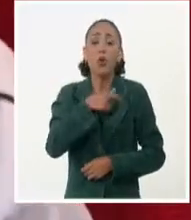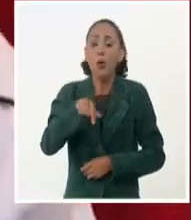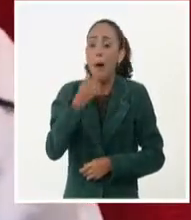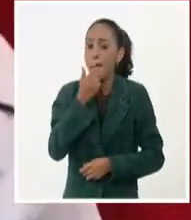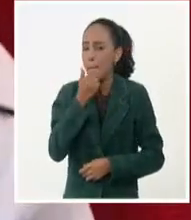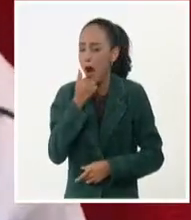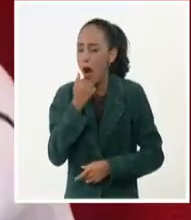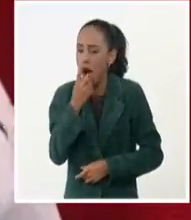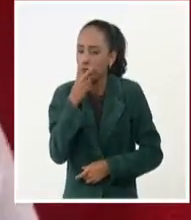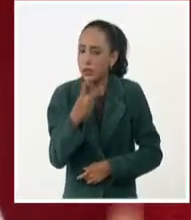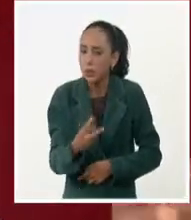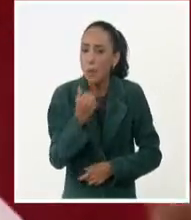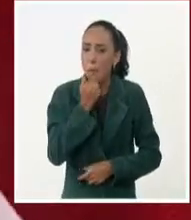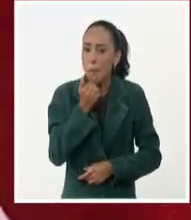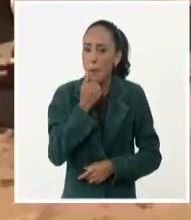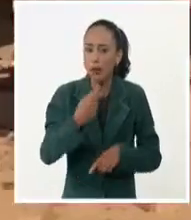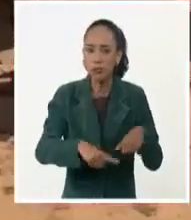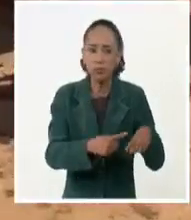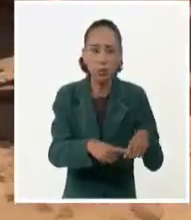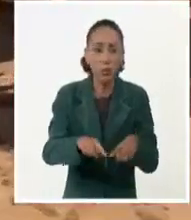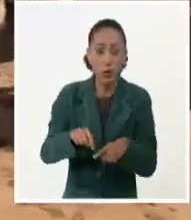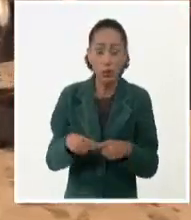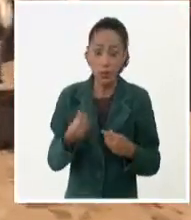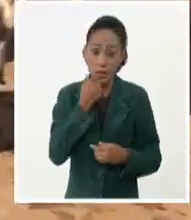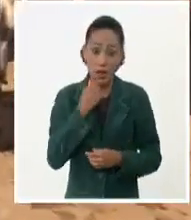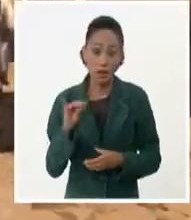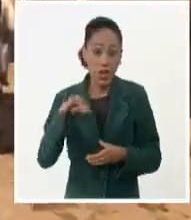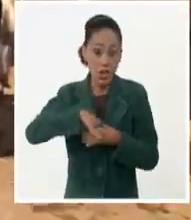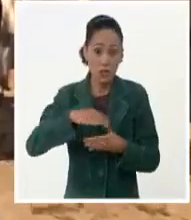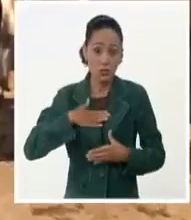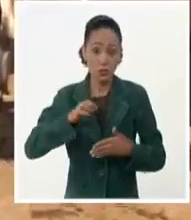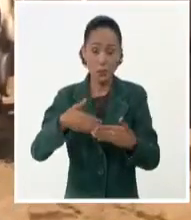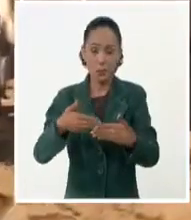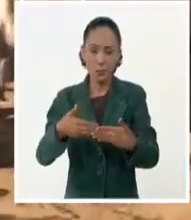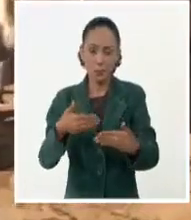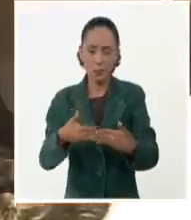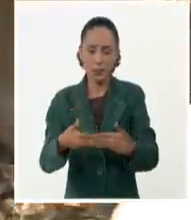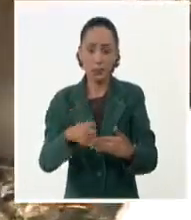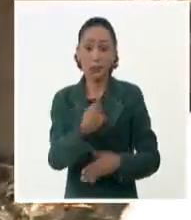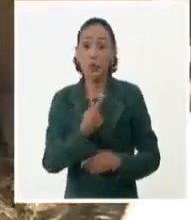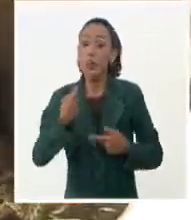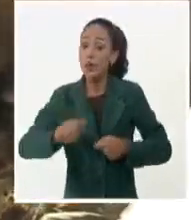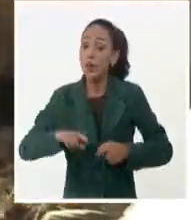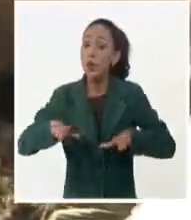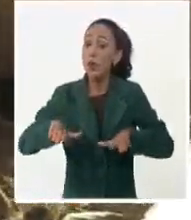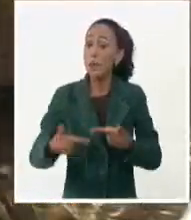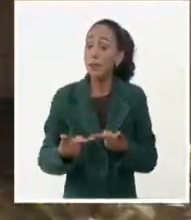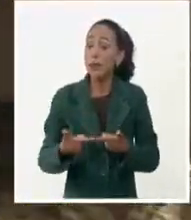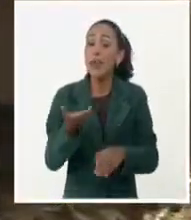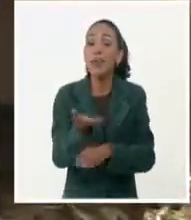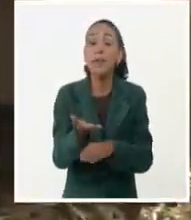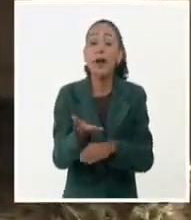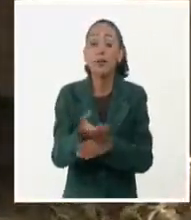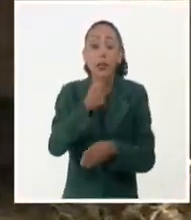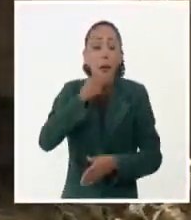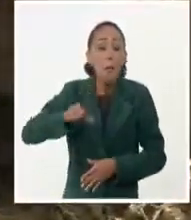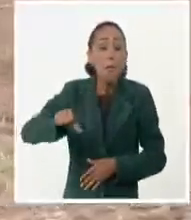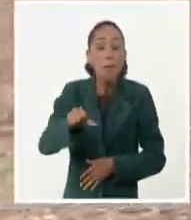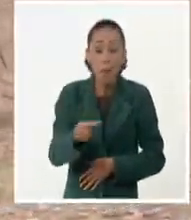Todo eso da ingreso a la empresa. Se establece ahora cubrir anualmente la demanda de miel para alimento animal a